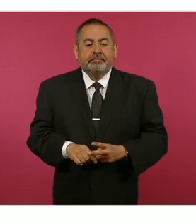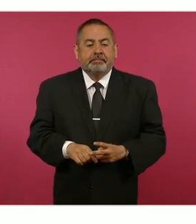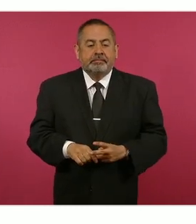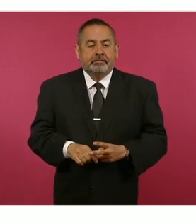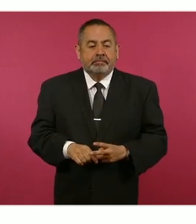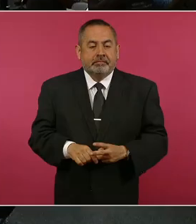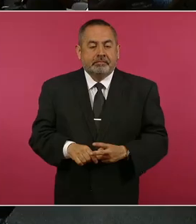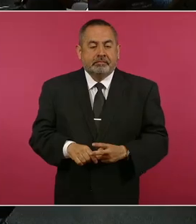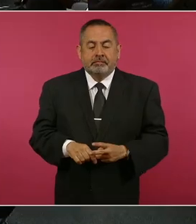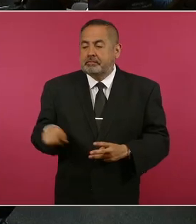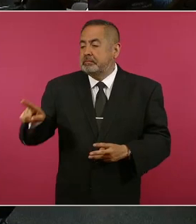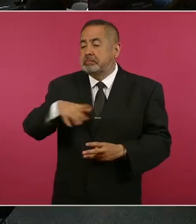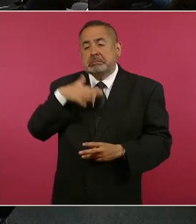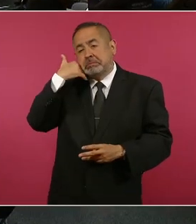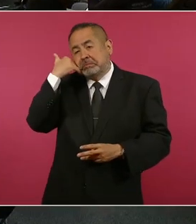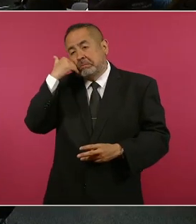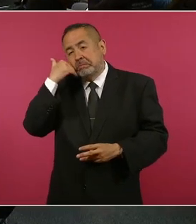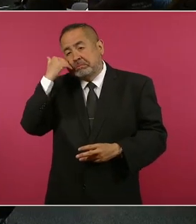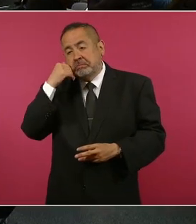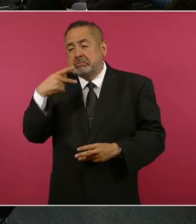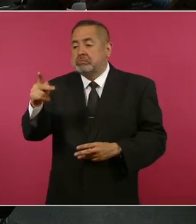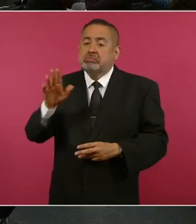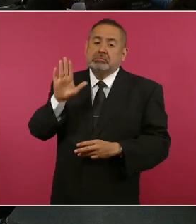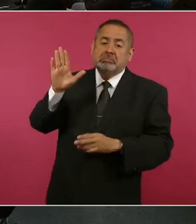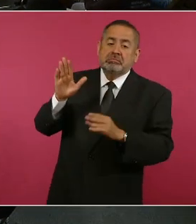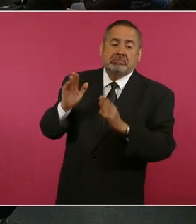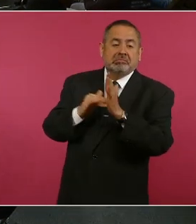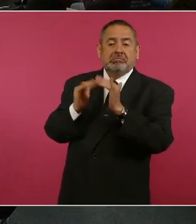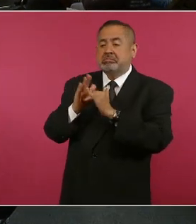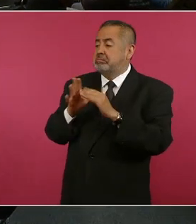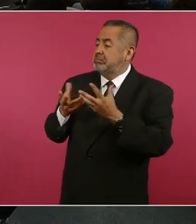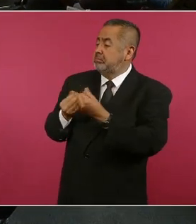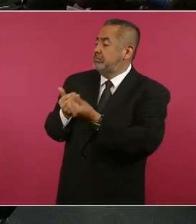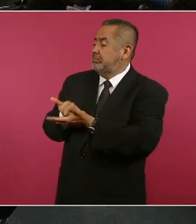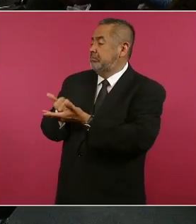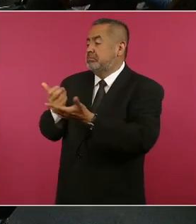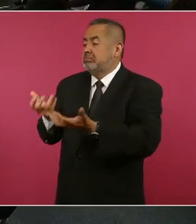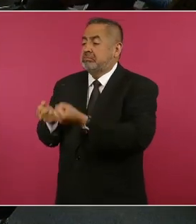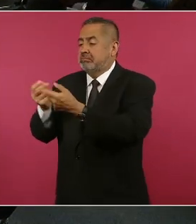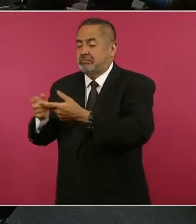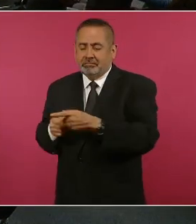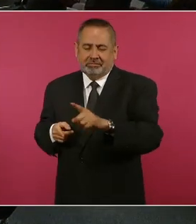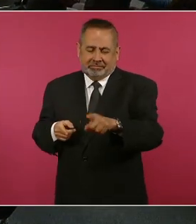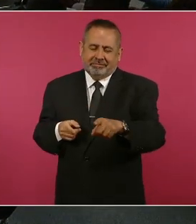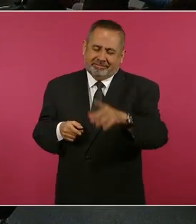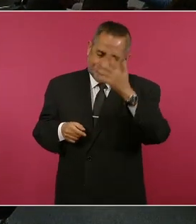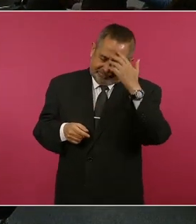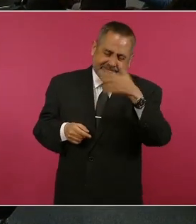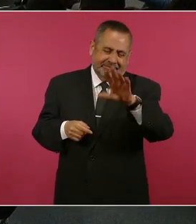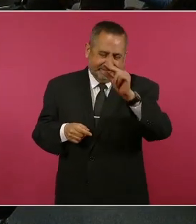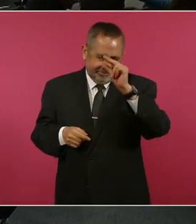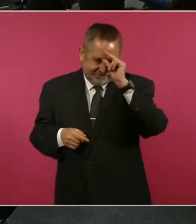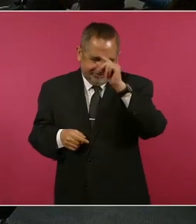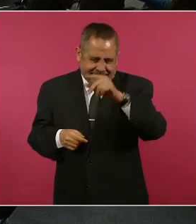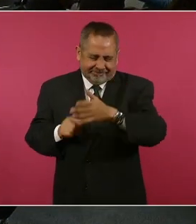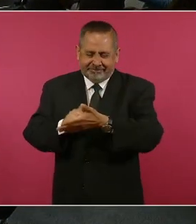A quedar bien con su Mesías tropical, diría ese